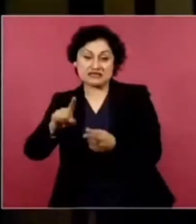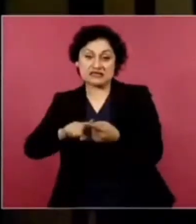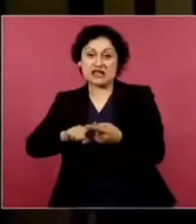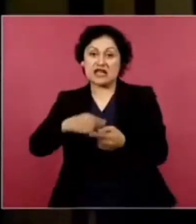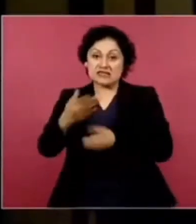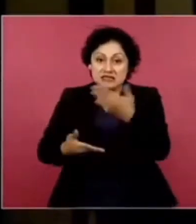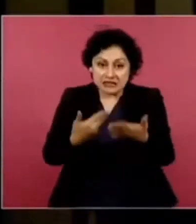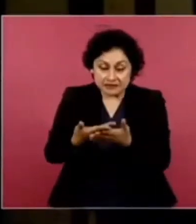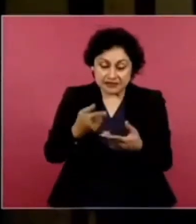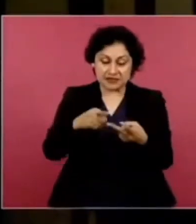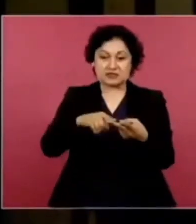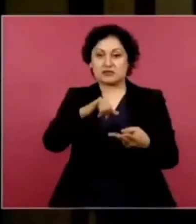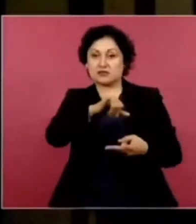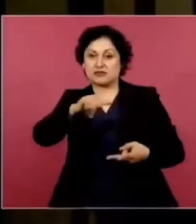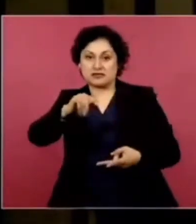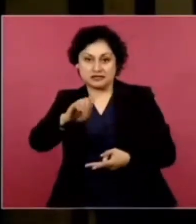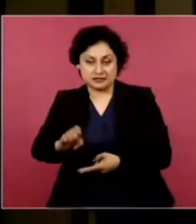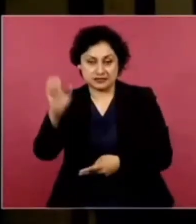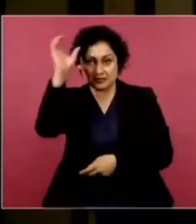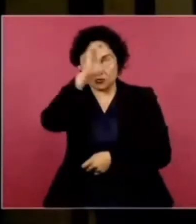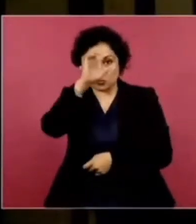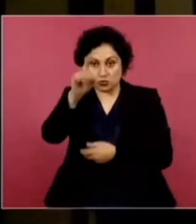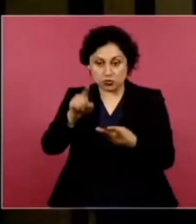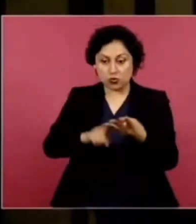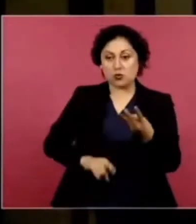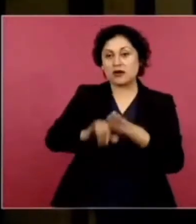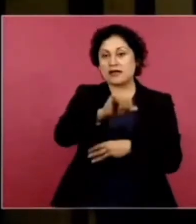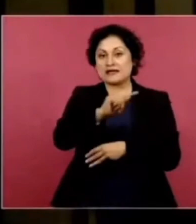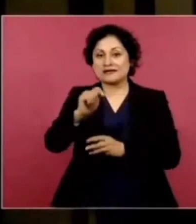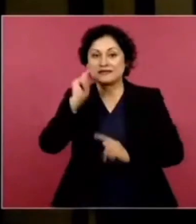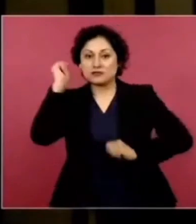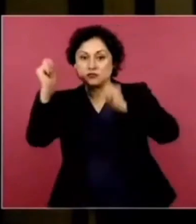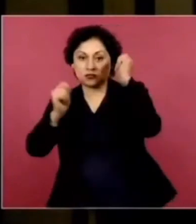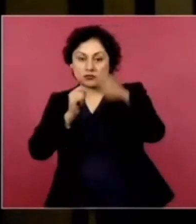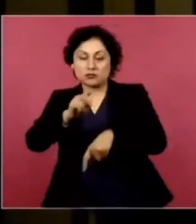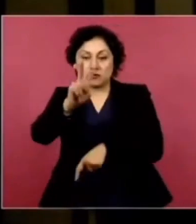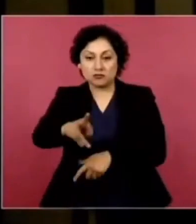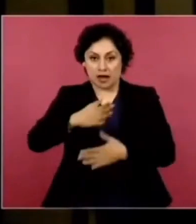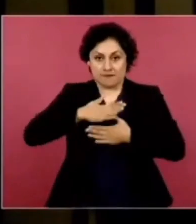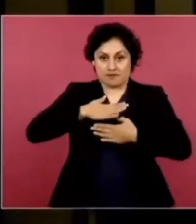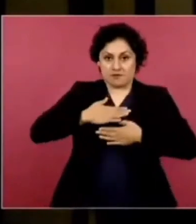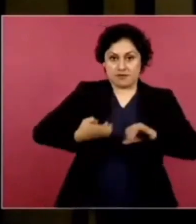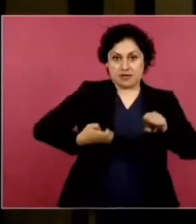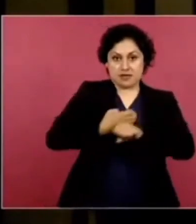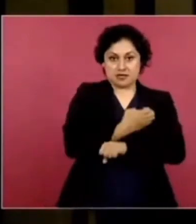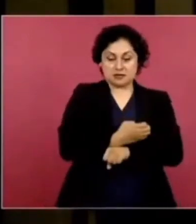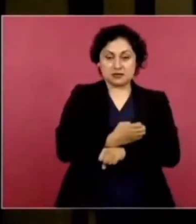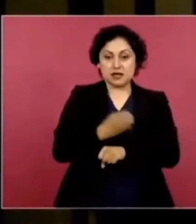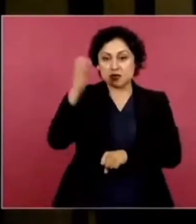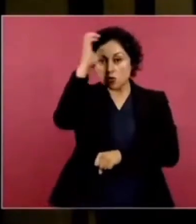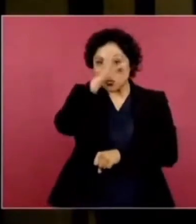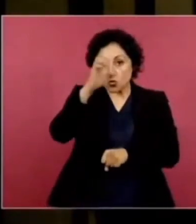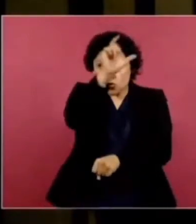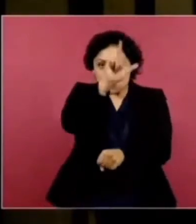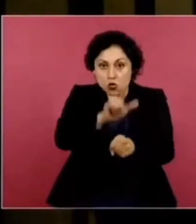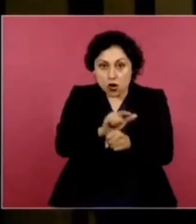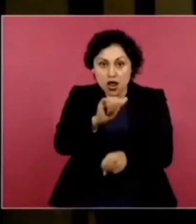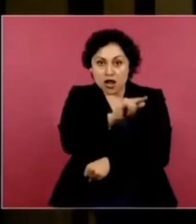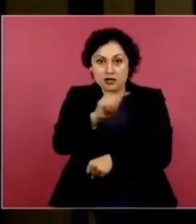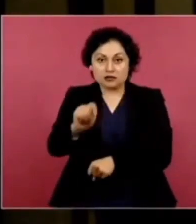Fue en mi estado, en Sonora, cultura fue la punta de lanza del desarrollo cultural, lo recuerdo